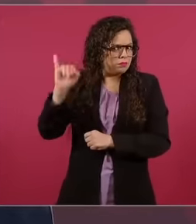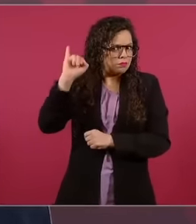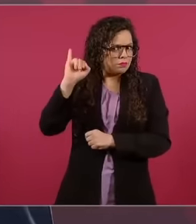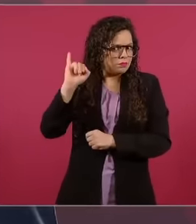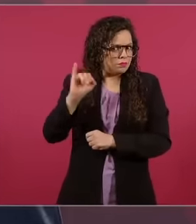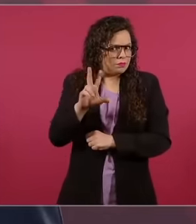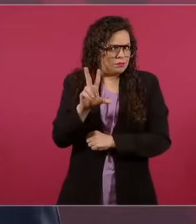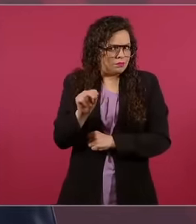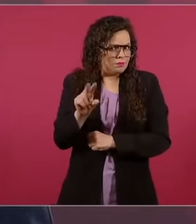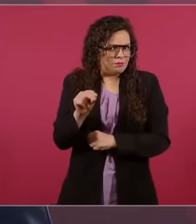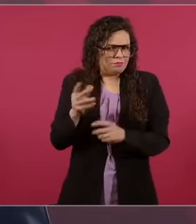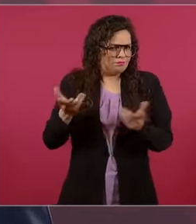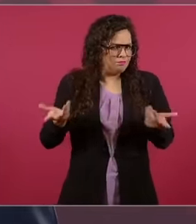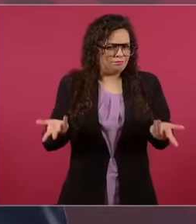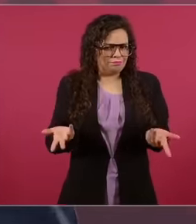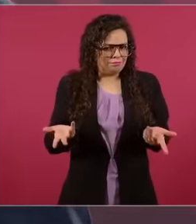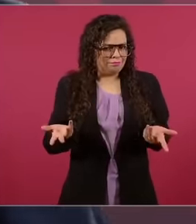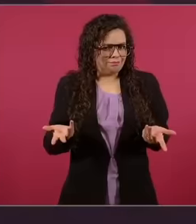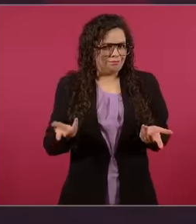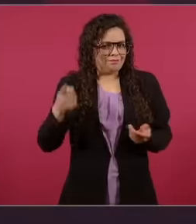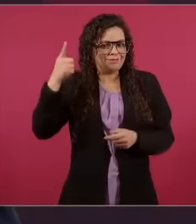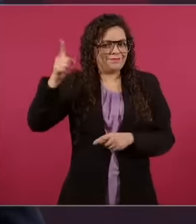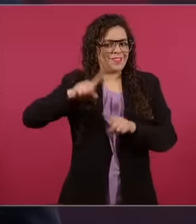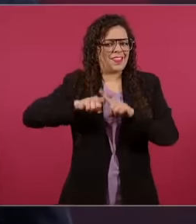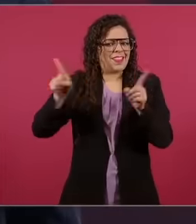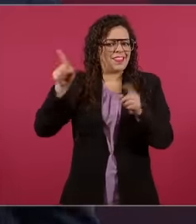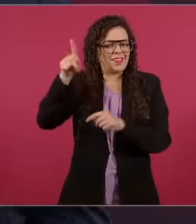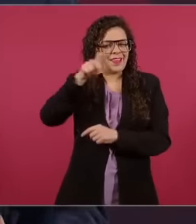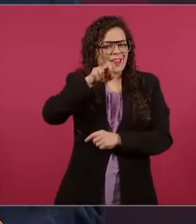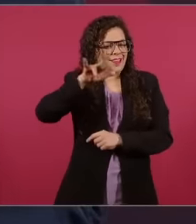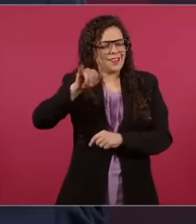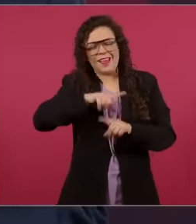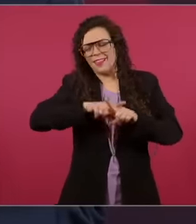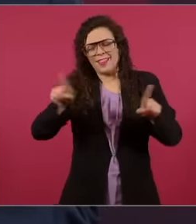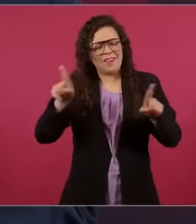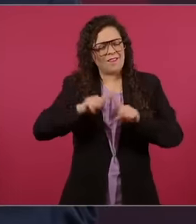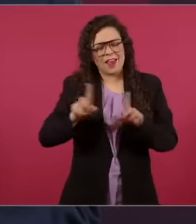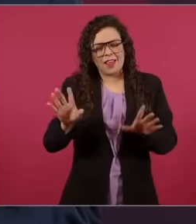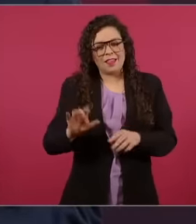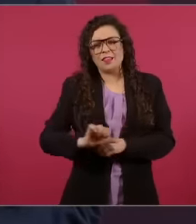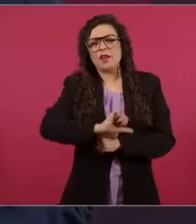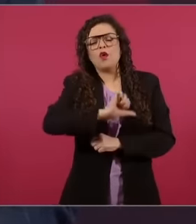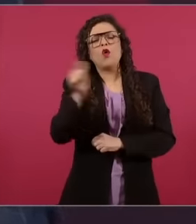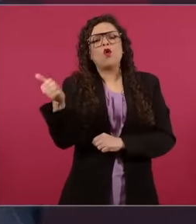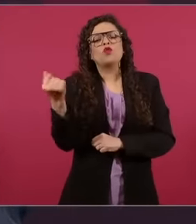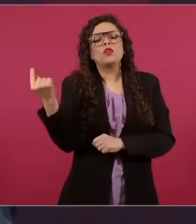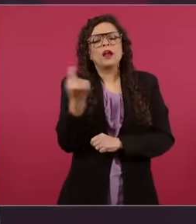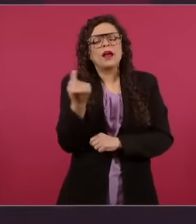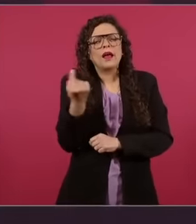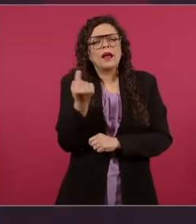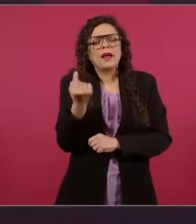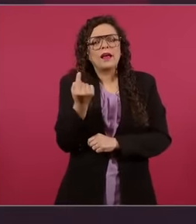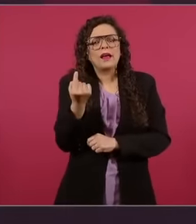Claro que no, Ken es otra cosa. Lo que pasa que le dieron